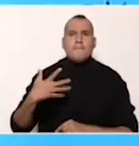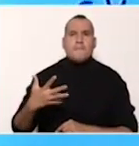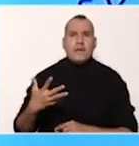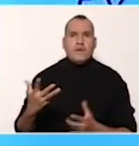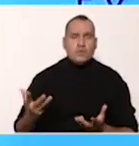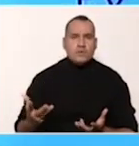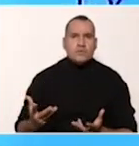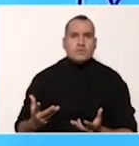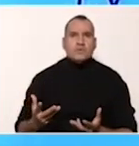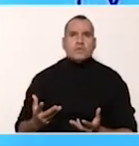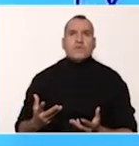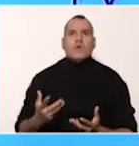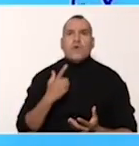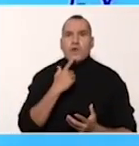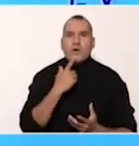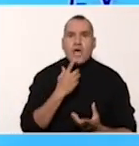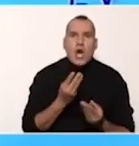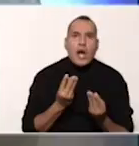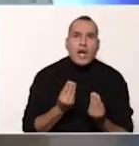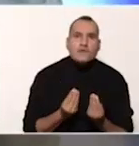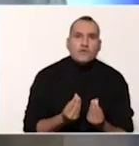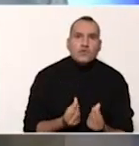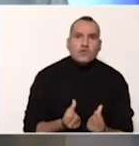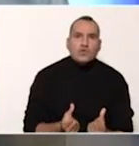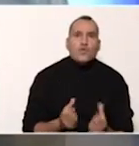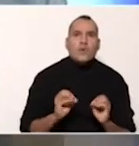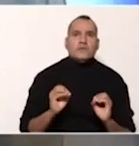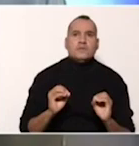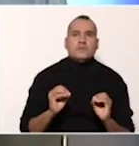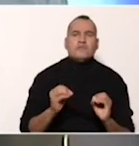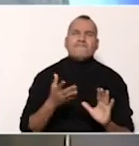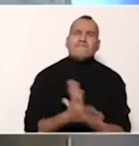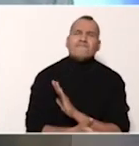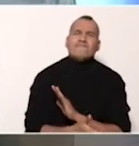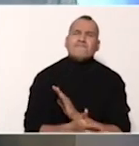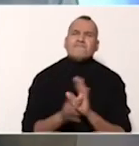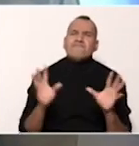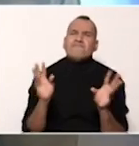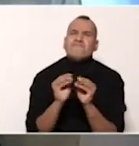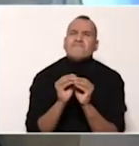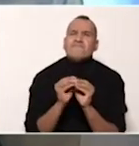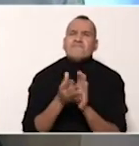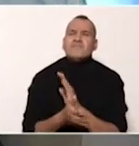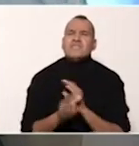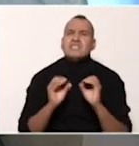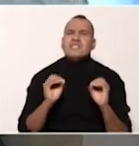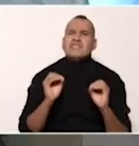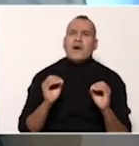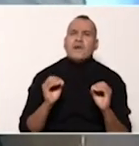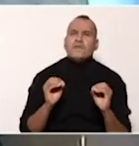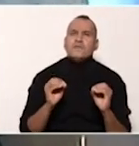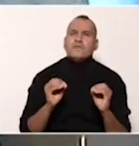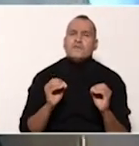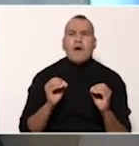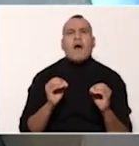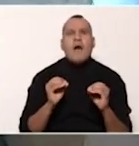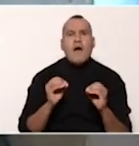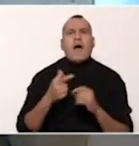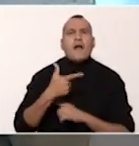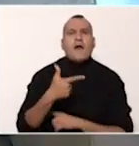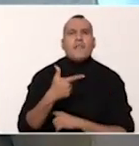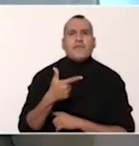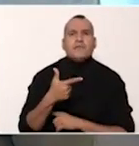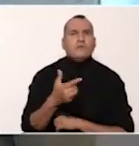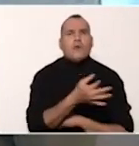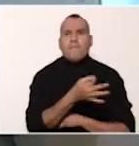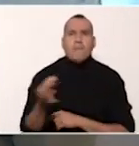el residuo es 0, lo que me permite llegar a la conclusión que si el residuo es 0, la división